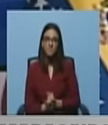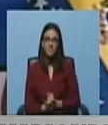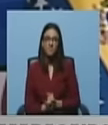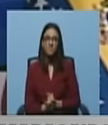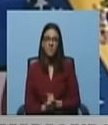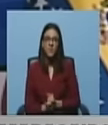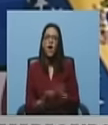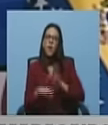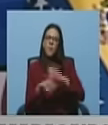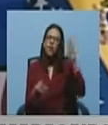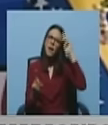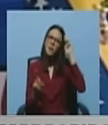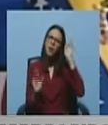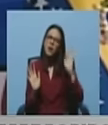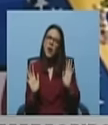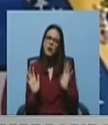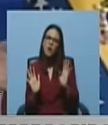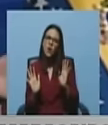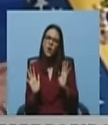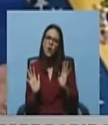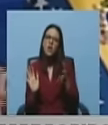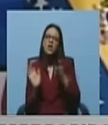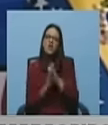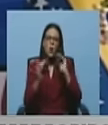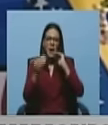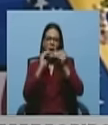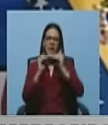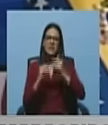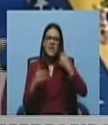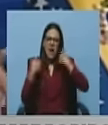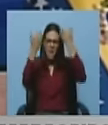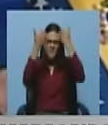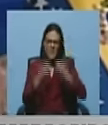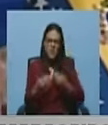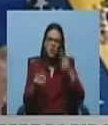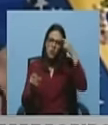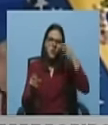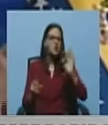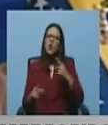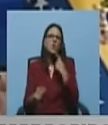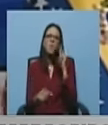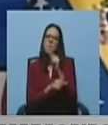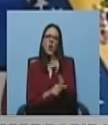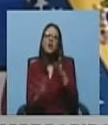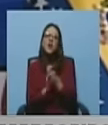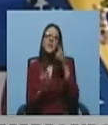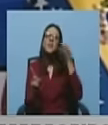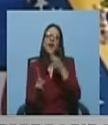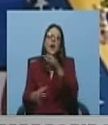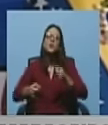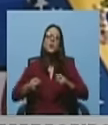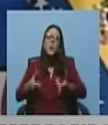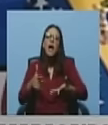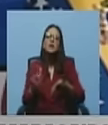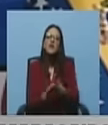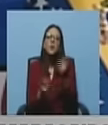Porque por razones más de ética personal y de creencias no voy a decir en qué gastabas la plata